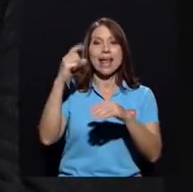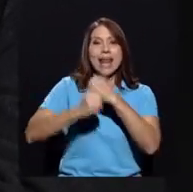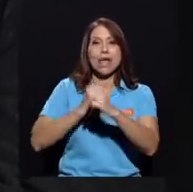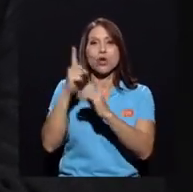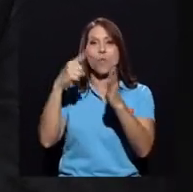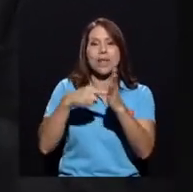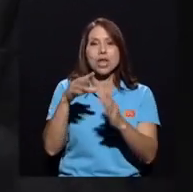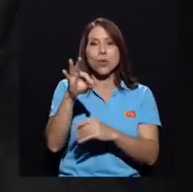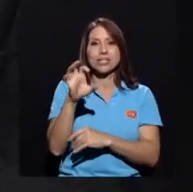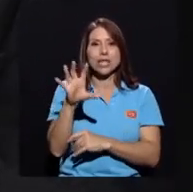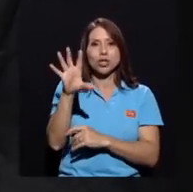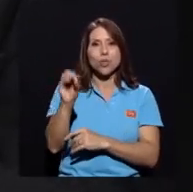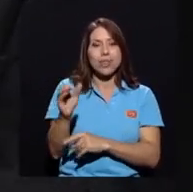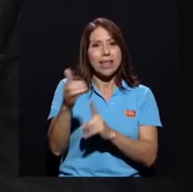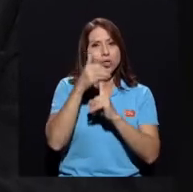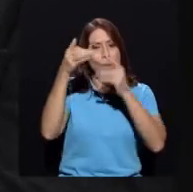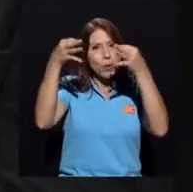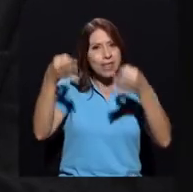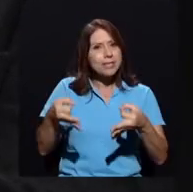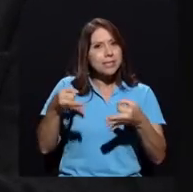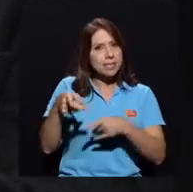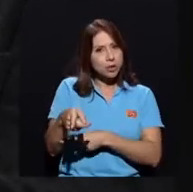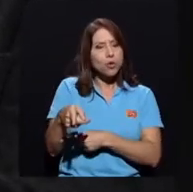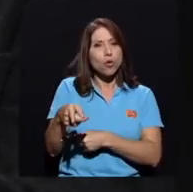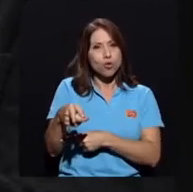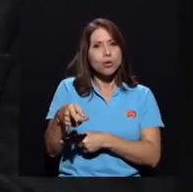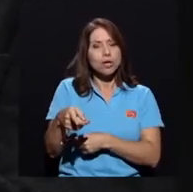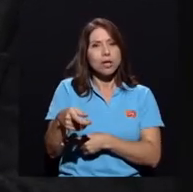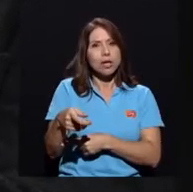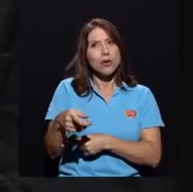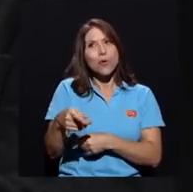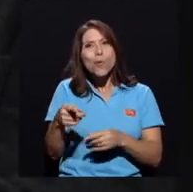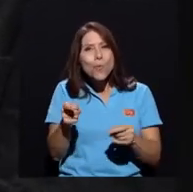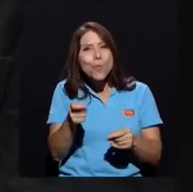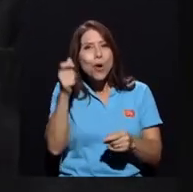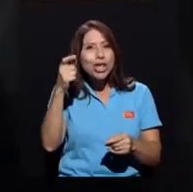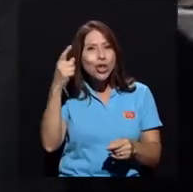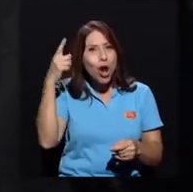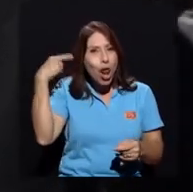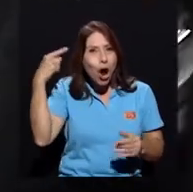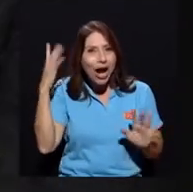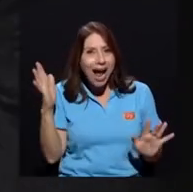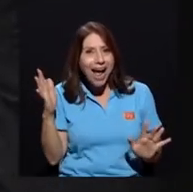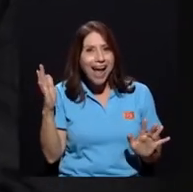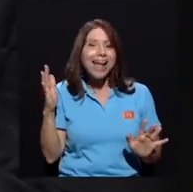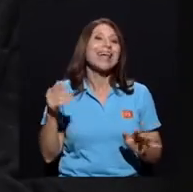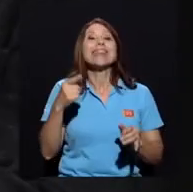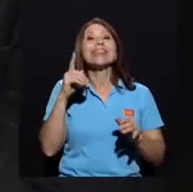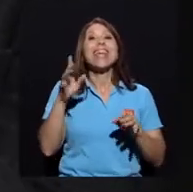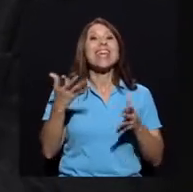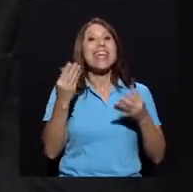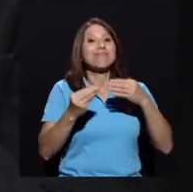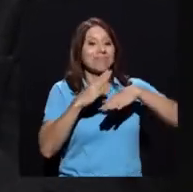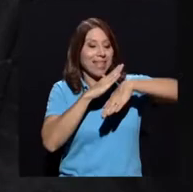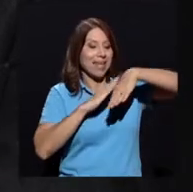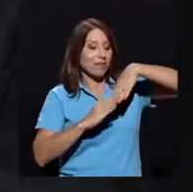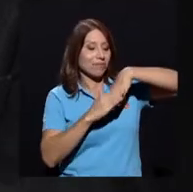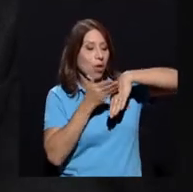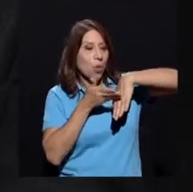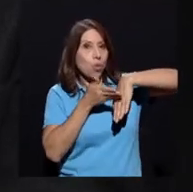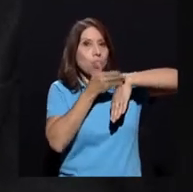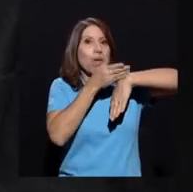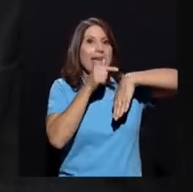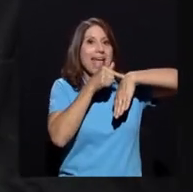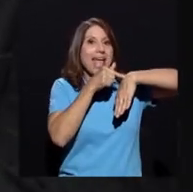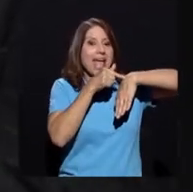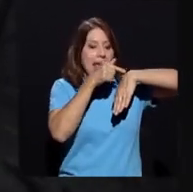1950, una decisión un poquito loca, por decirlo menos, de invadir el sur, que era un país